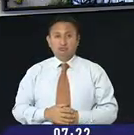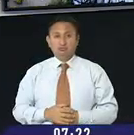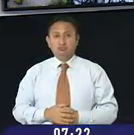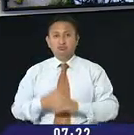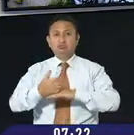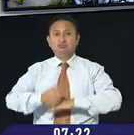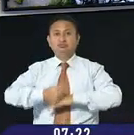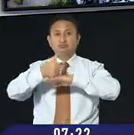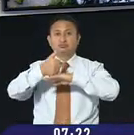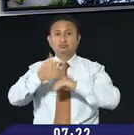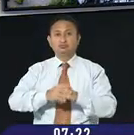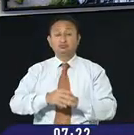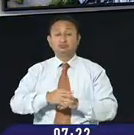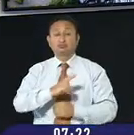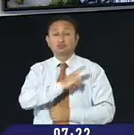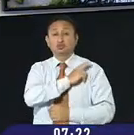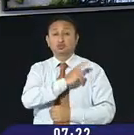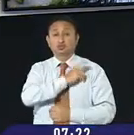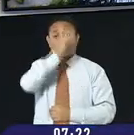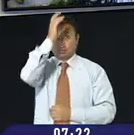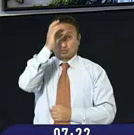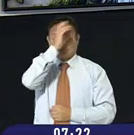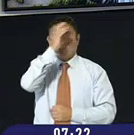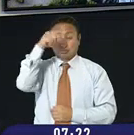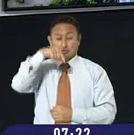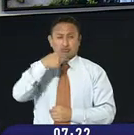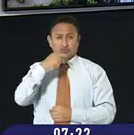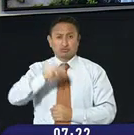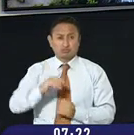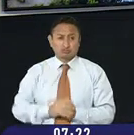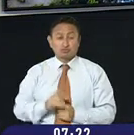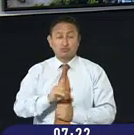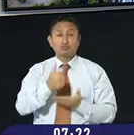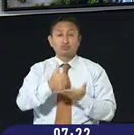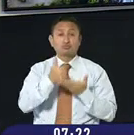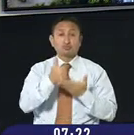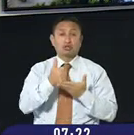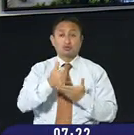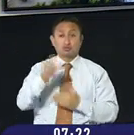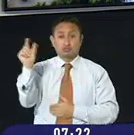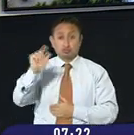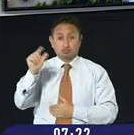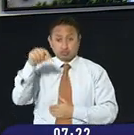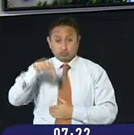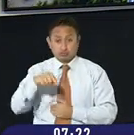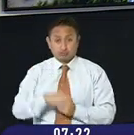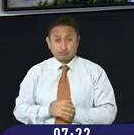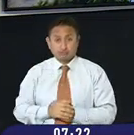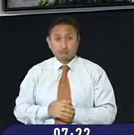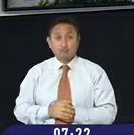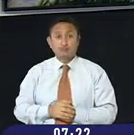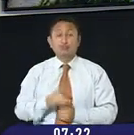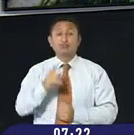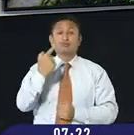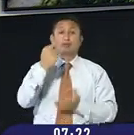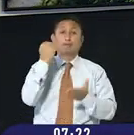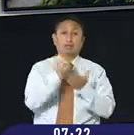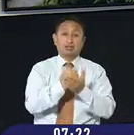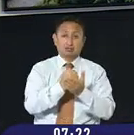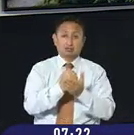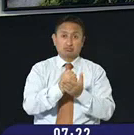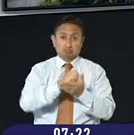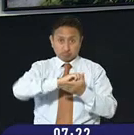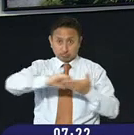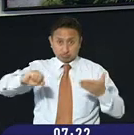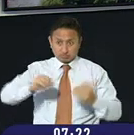Autoridades de la Pontificia Universidad Católica del Ecuador aseguran que los descuentos aplicados por pandemia al costo de sus tarifas no se han